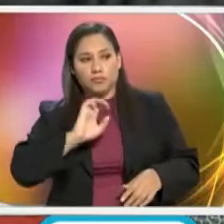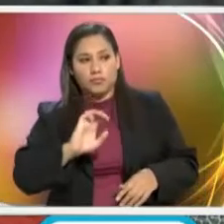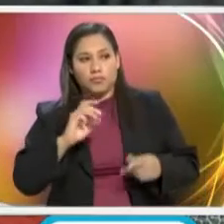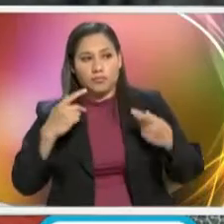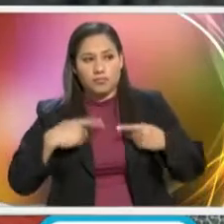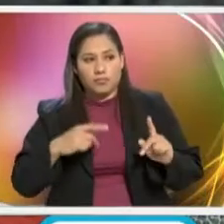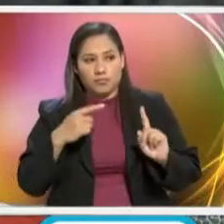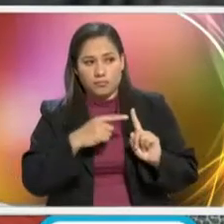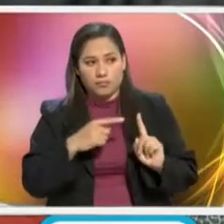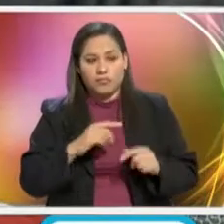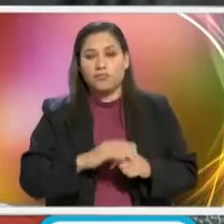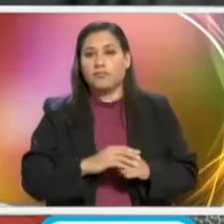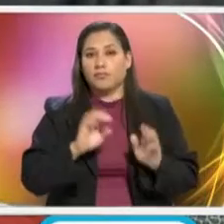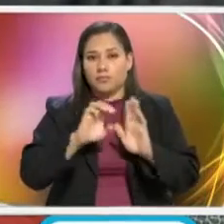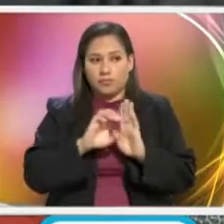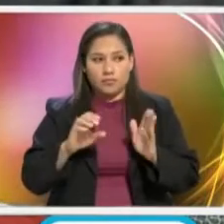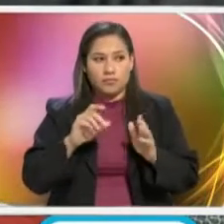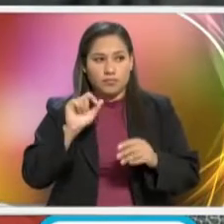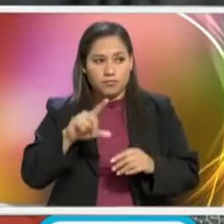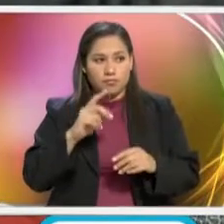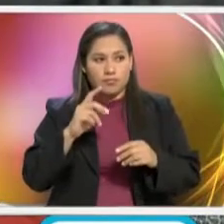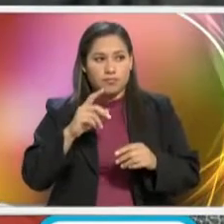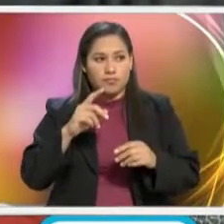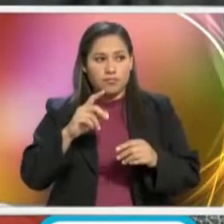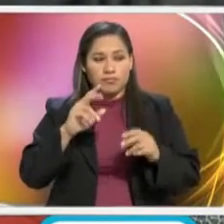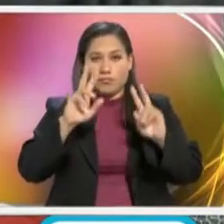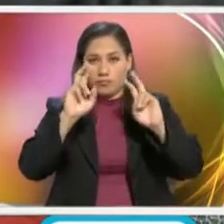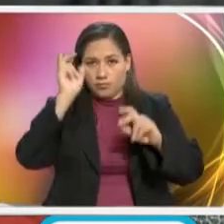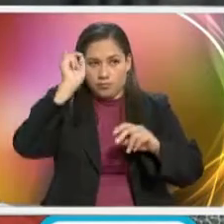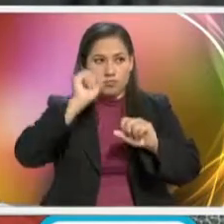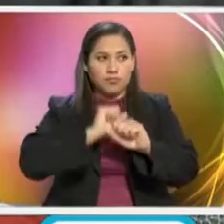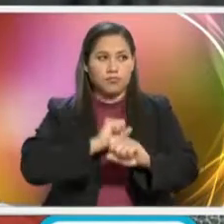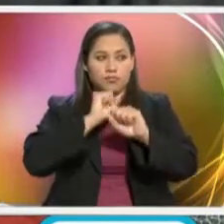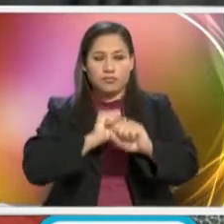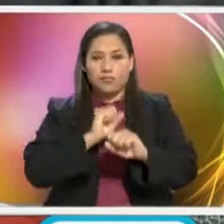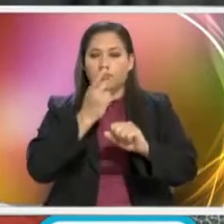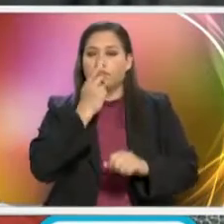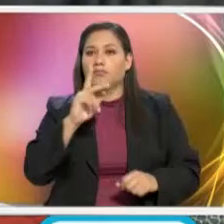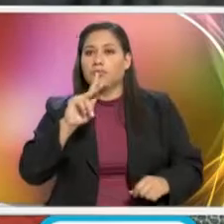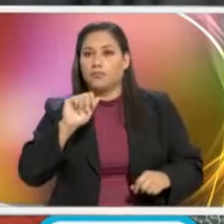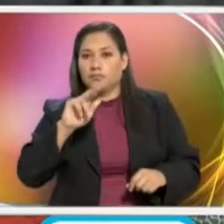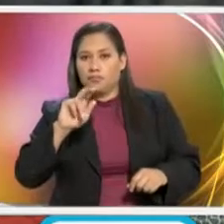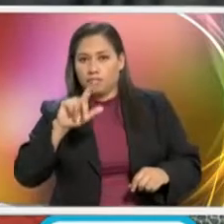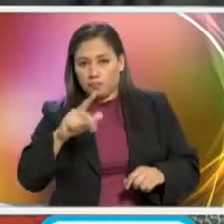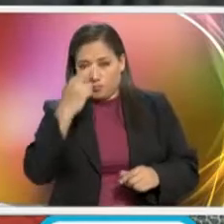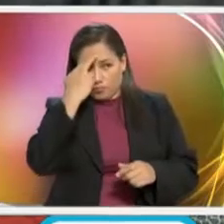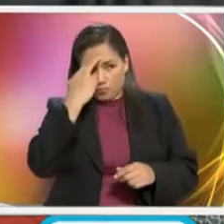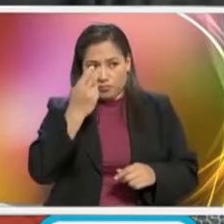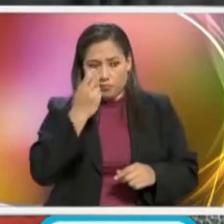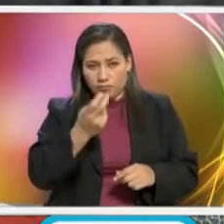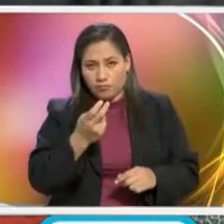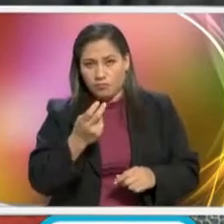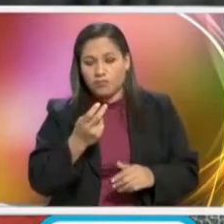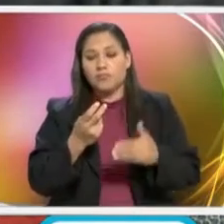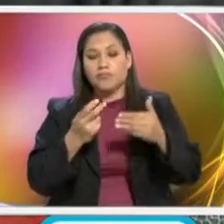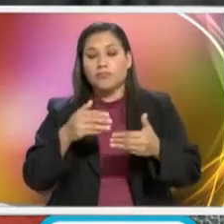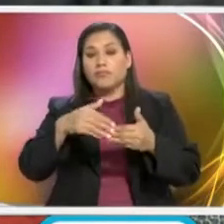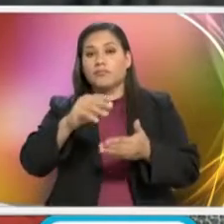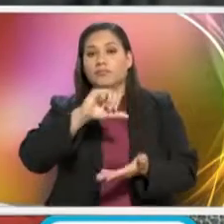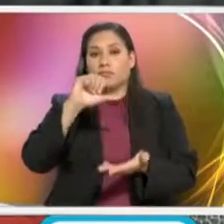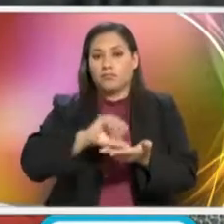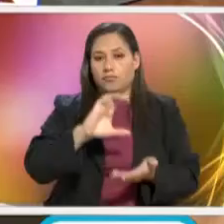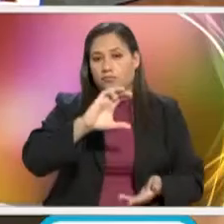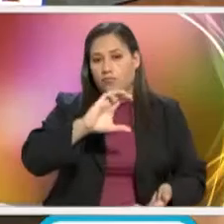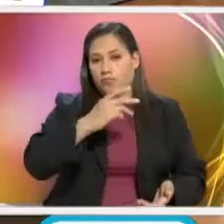al personaje. Y en este caso, dentro del marco de la cabalgata, como bien dijo Pavel, es conmemorar este hecho. Partimos desde el centro